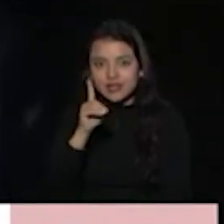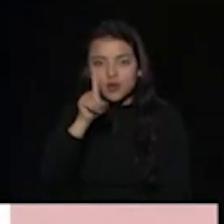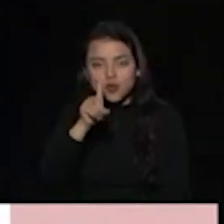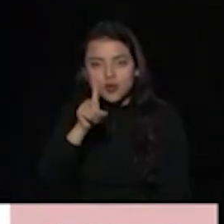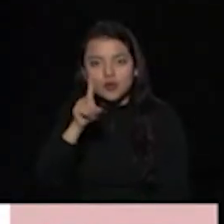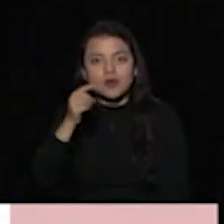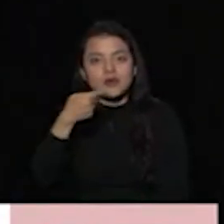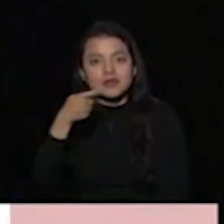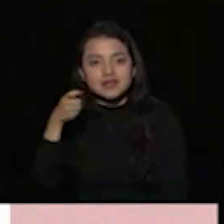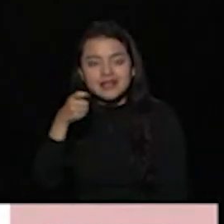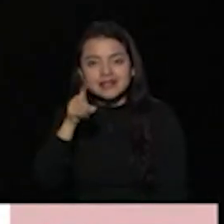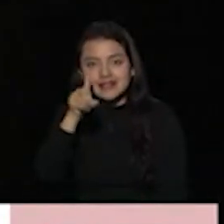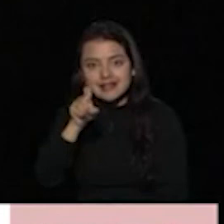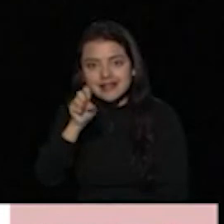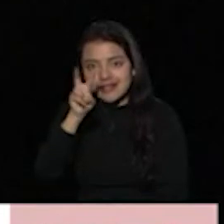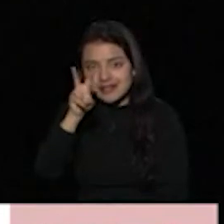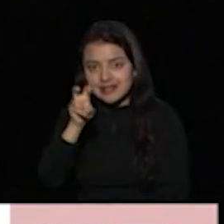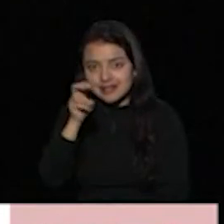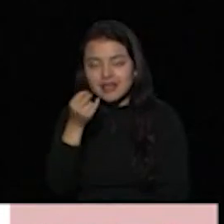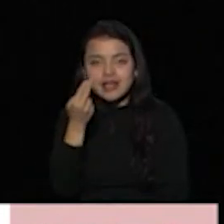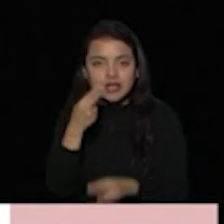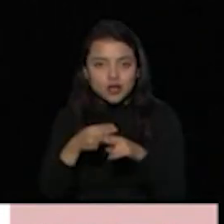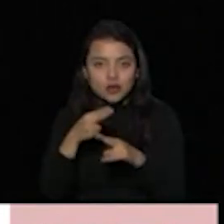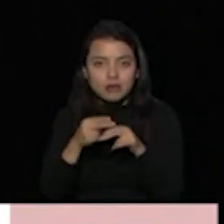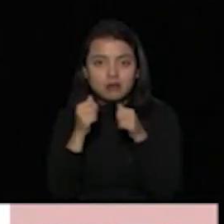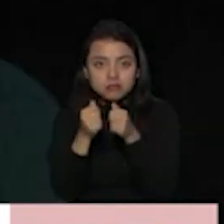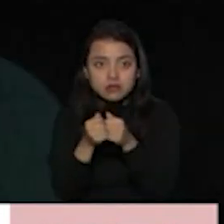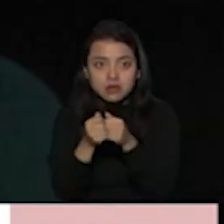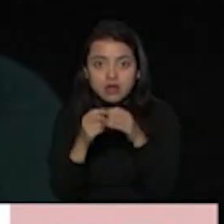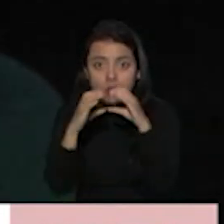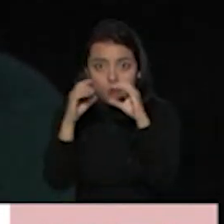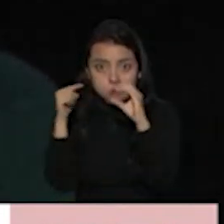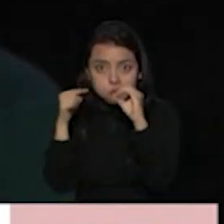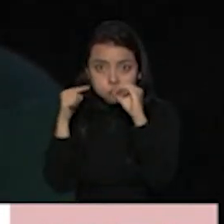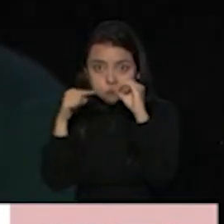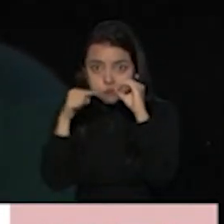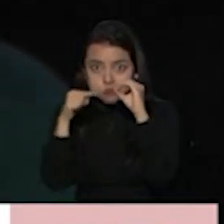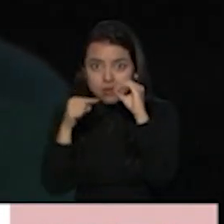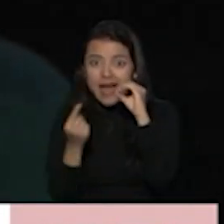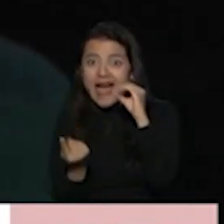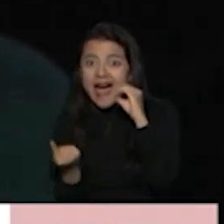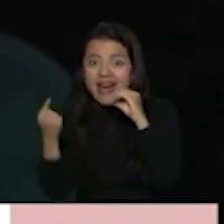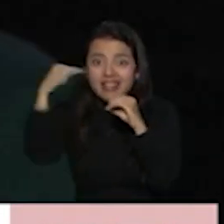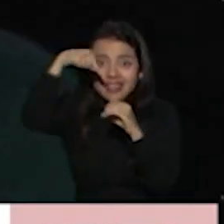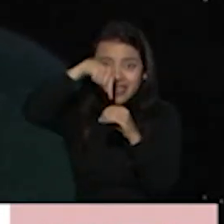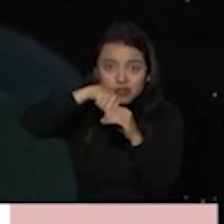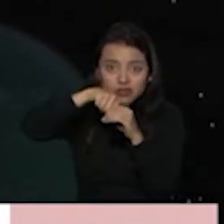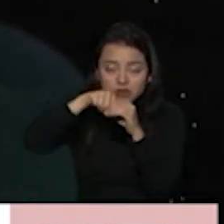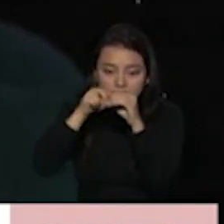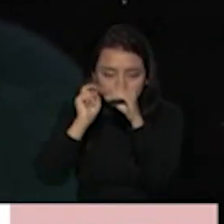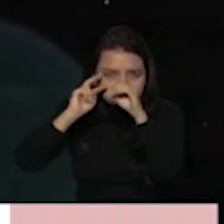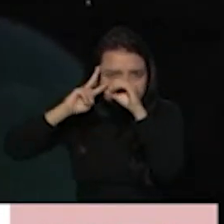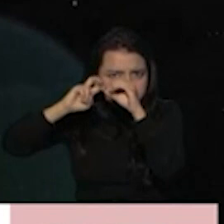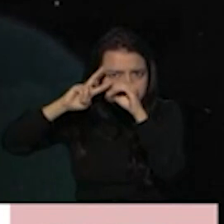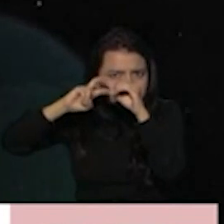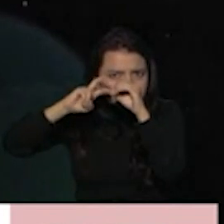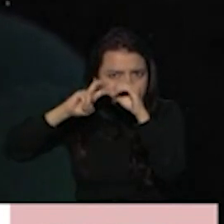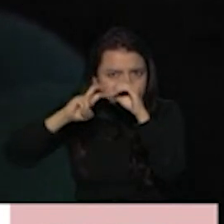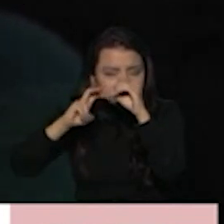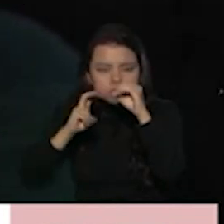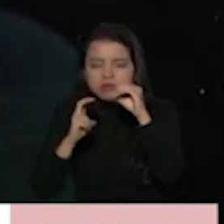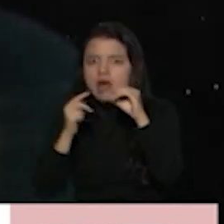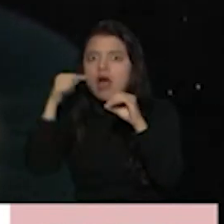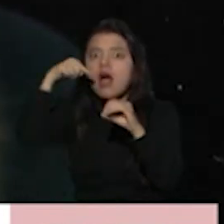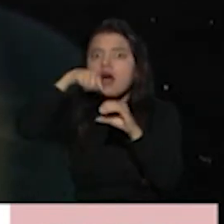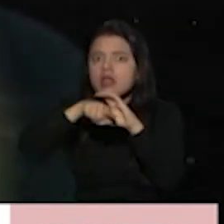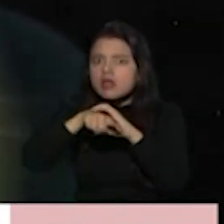HD-1167, puede tener incluso más planetas, pero se necesitarán más observaciones para determinar qué hay en